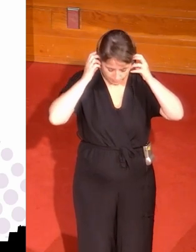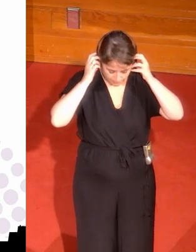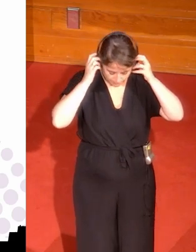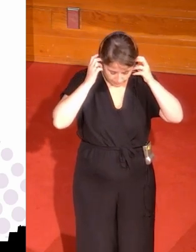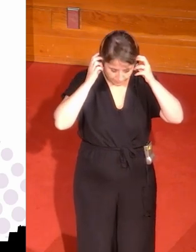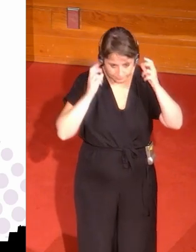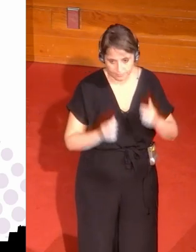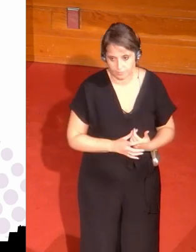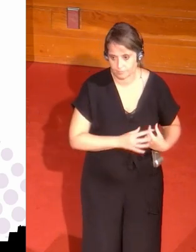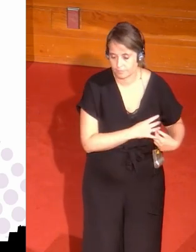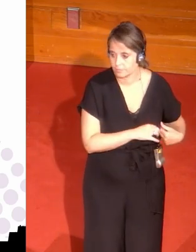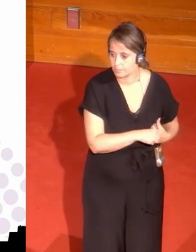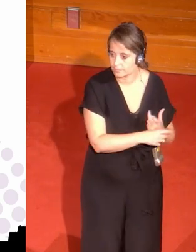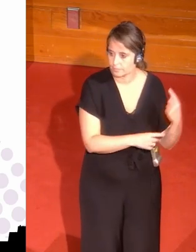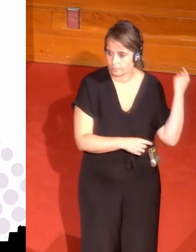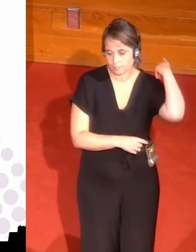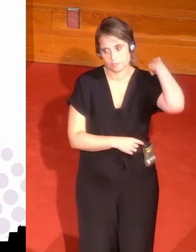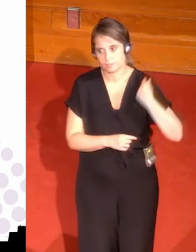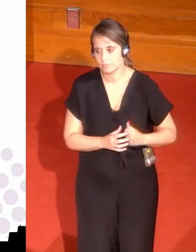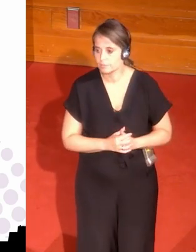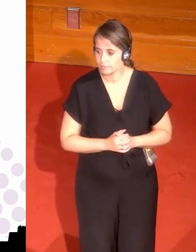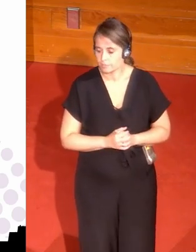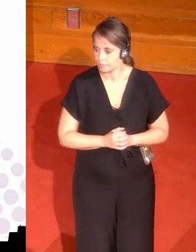es First amendment award